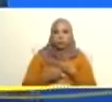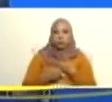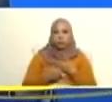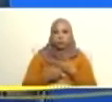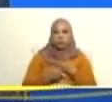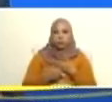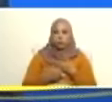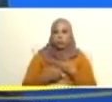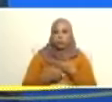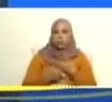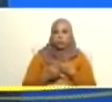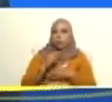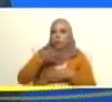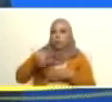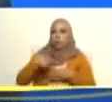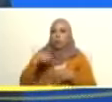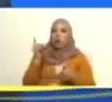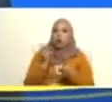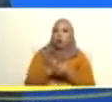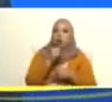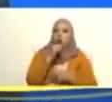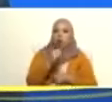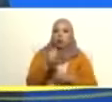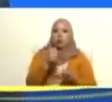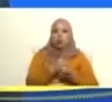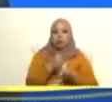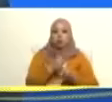que permea nuestra frontera.